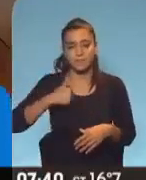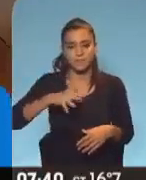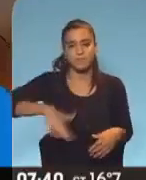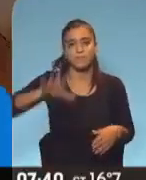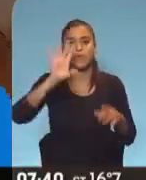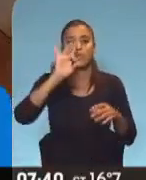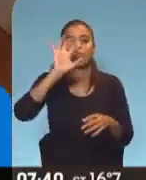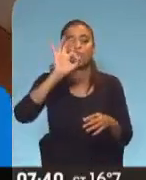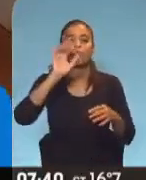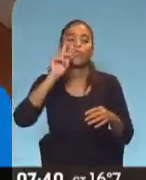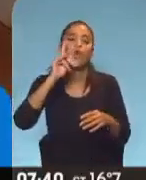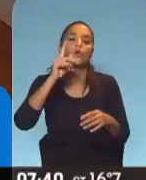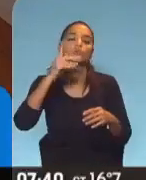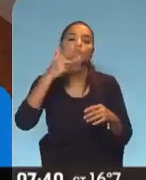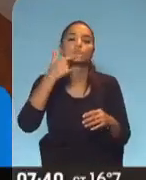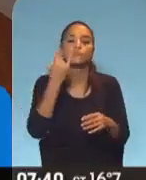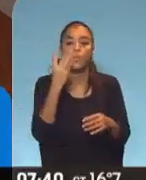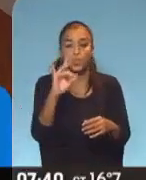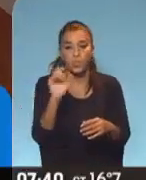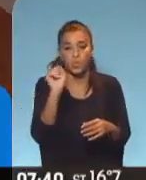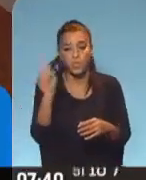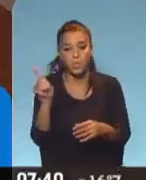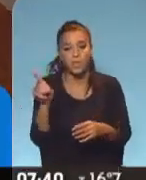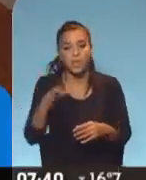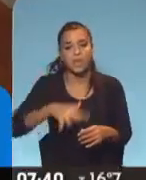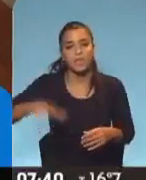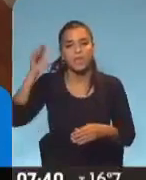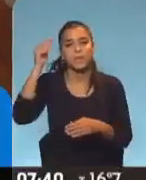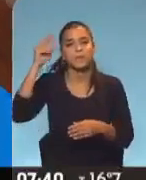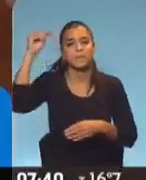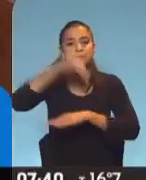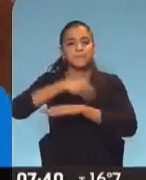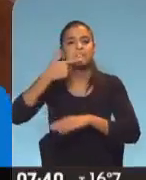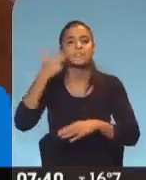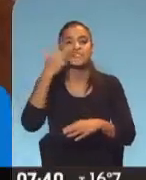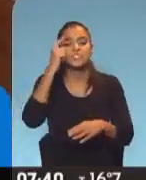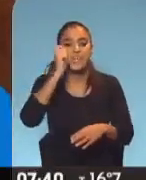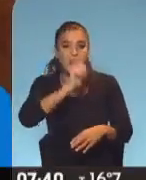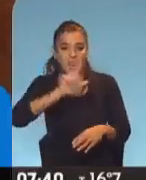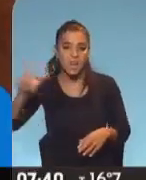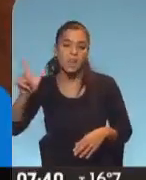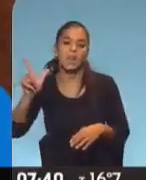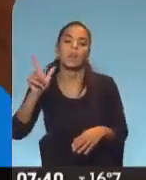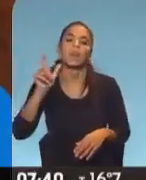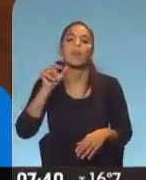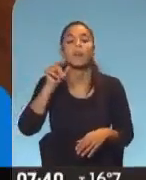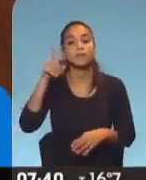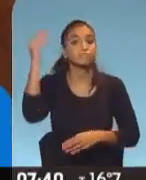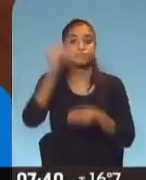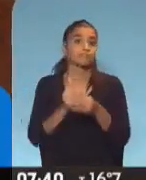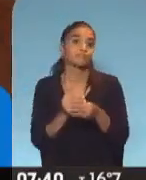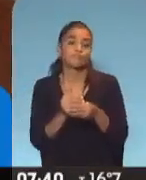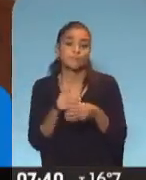Dock Sud, es la refinería Raízen de la más conocida como Shell, porque bueno, las estaciones de servicio. Bueno,